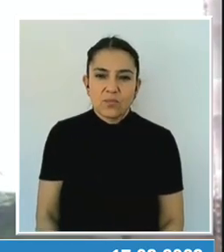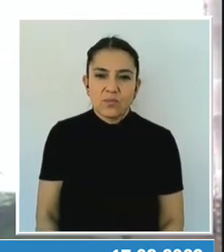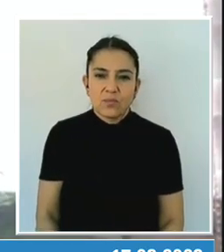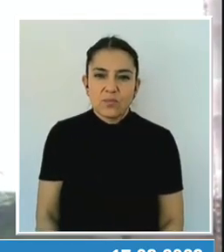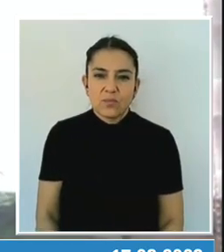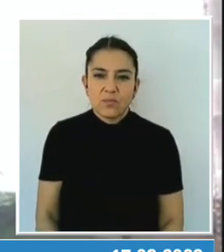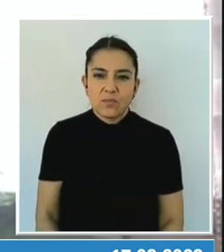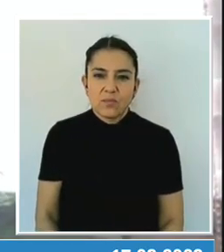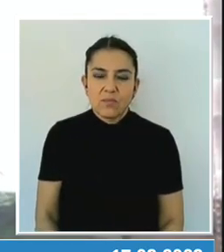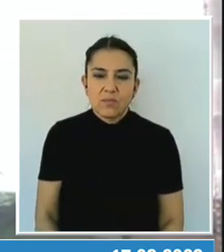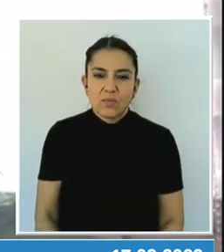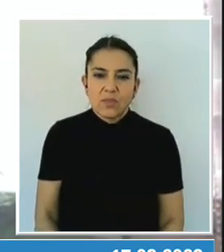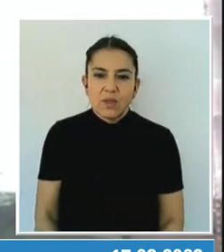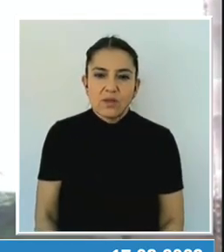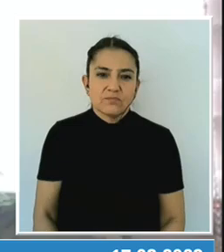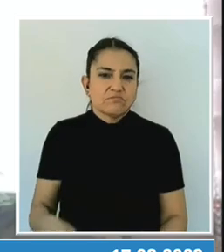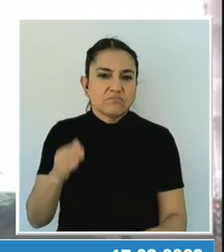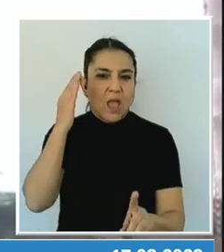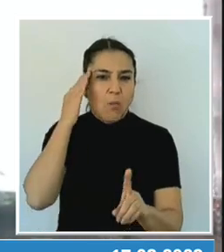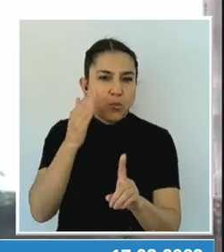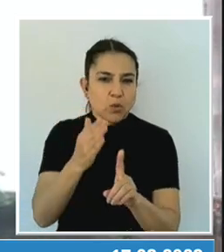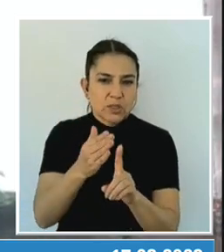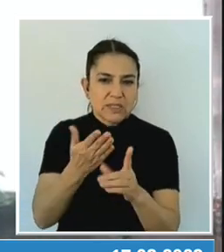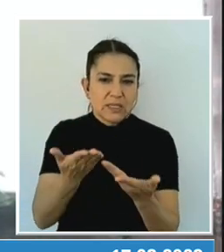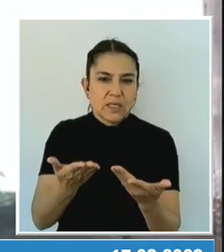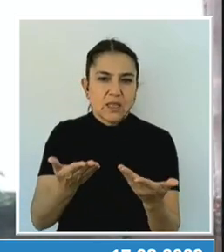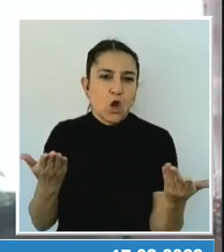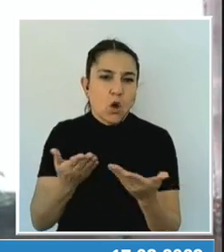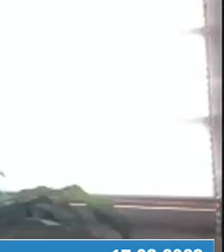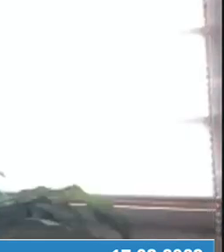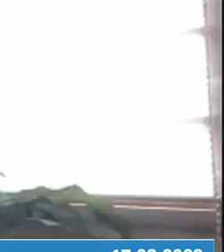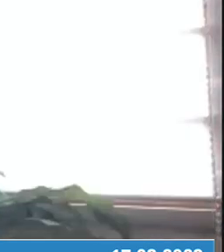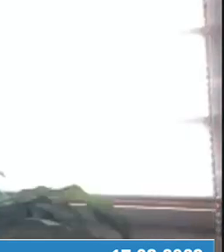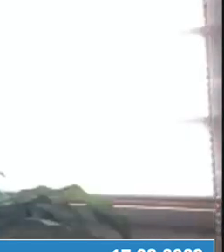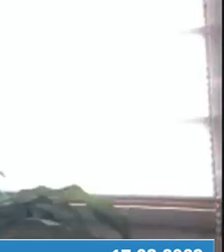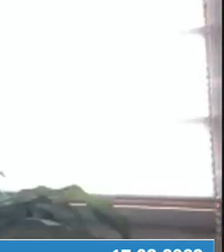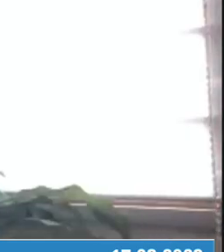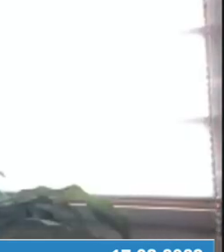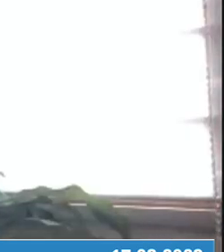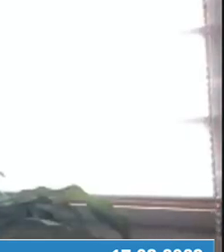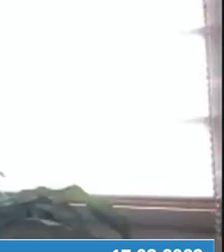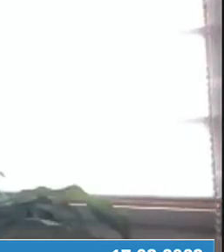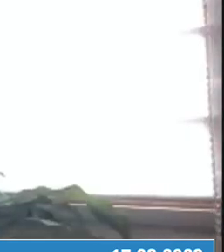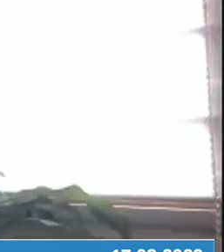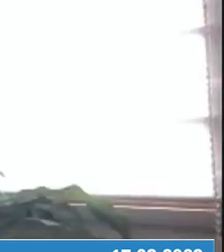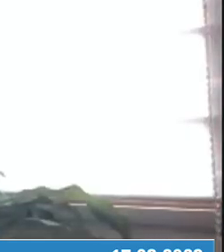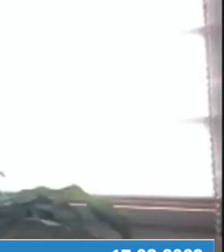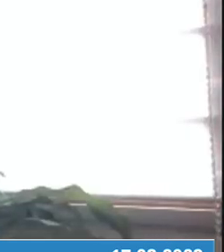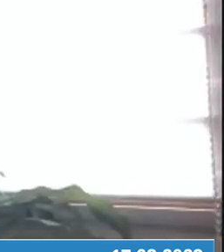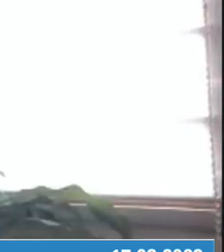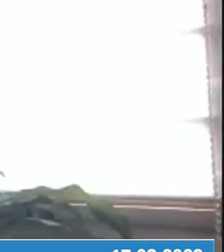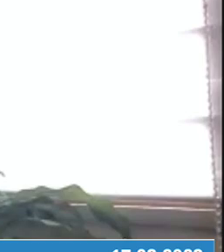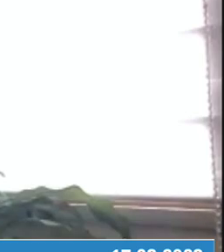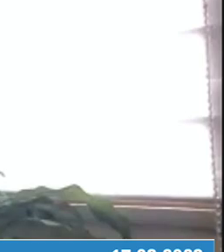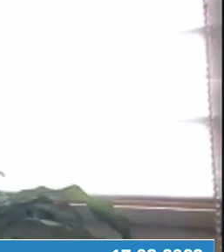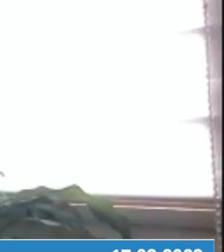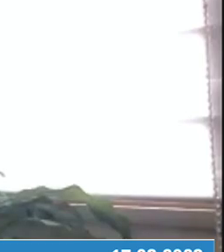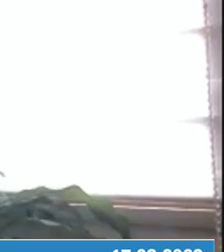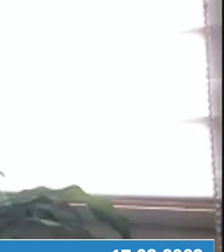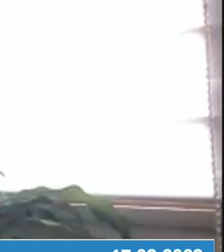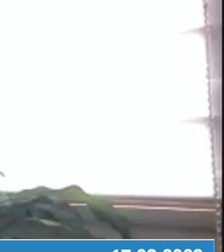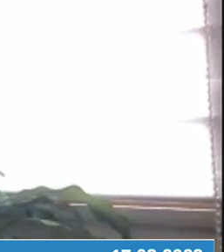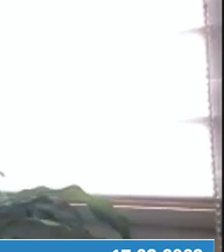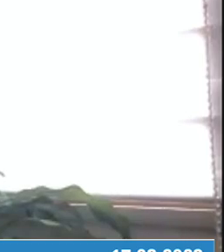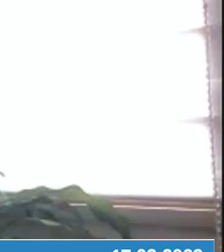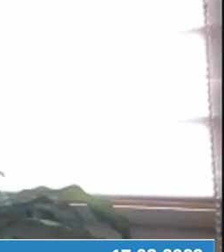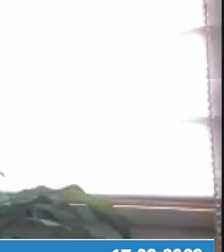apunten en el sentido, como yo creo que suelen ser las cosas, de que las cosas no son de resolución simple, entonces lo que tiene que